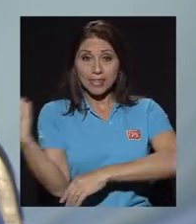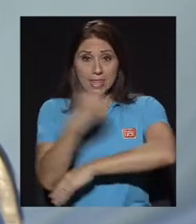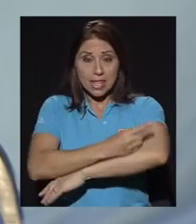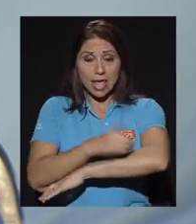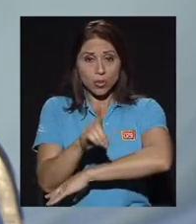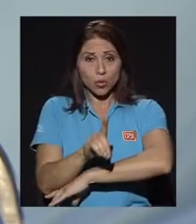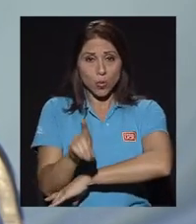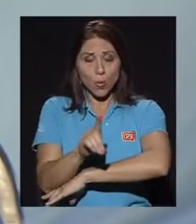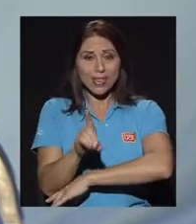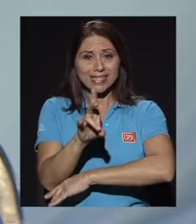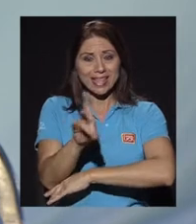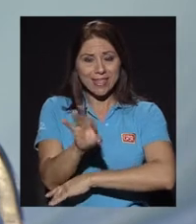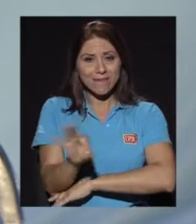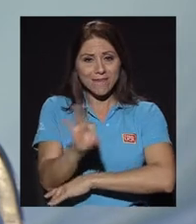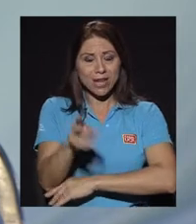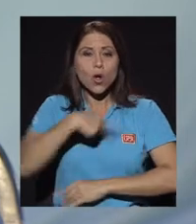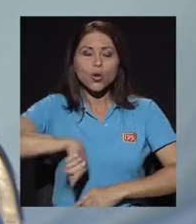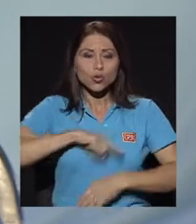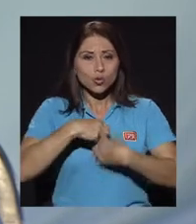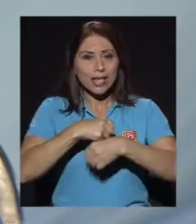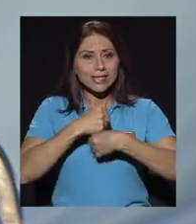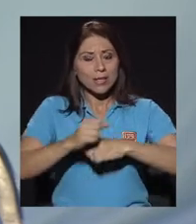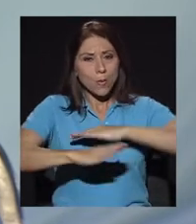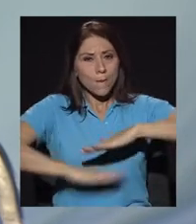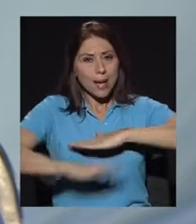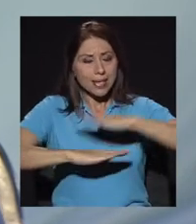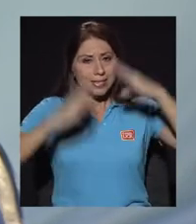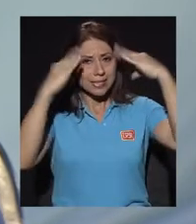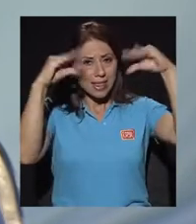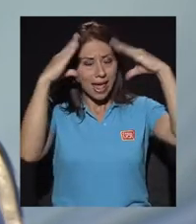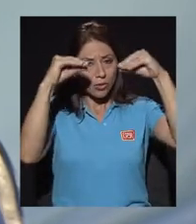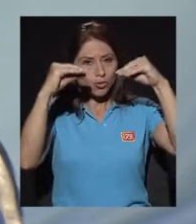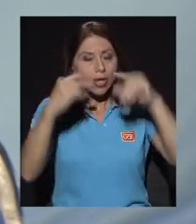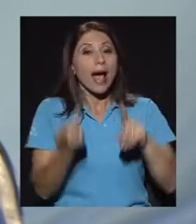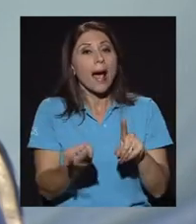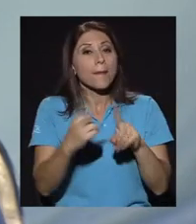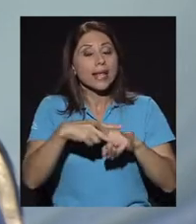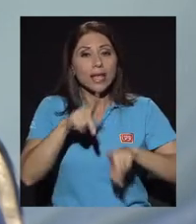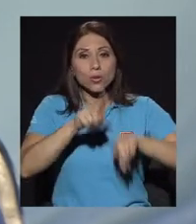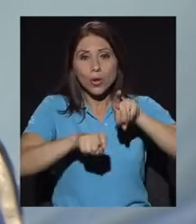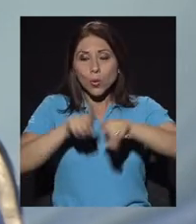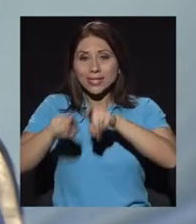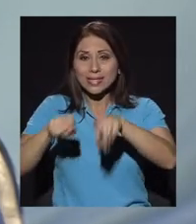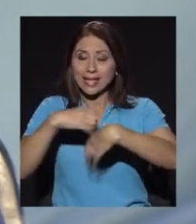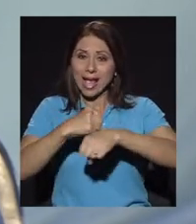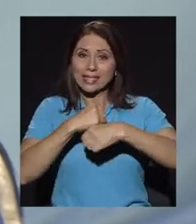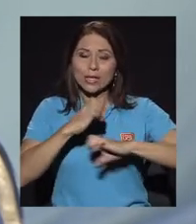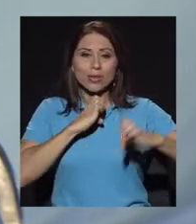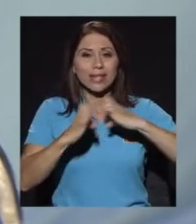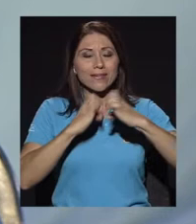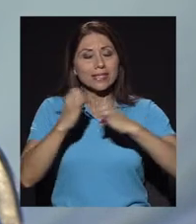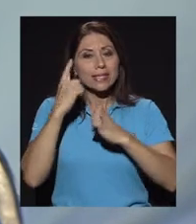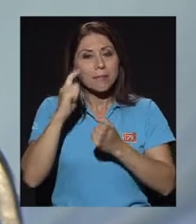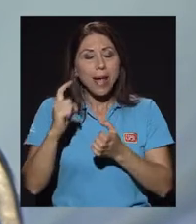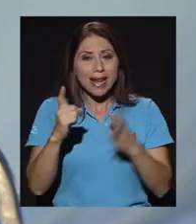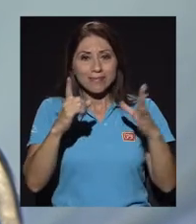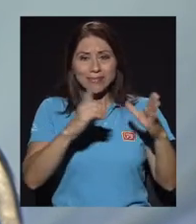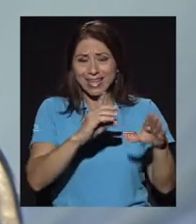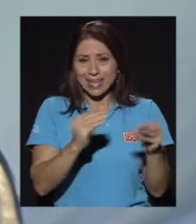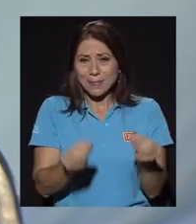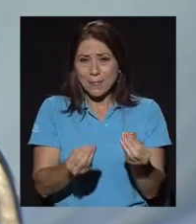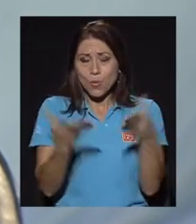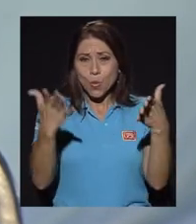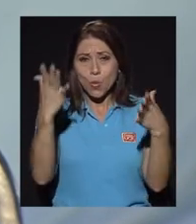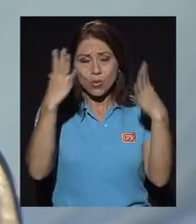y estamos construyendo bases de datos, aplicando encuestas y realizando entrevistas para recopilar y analizar